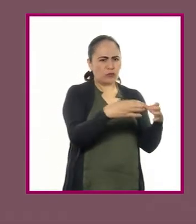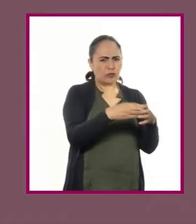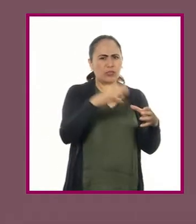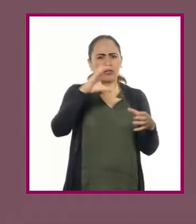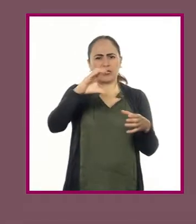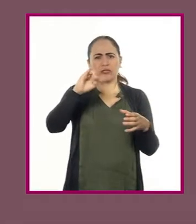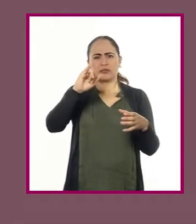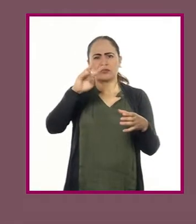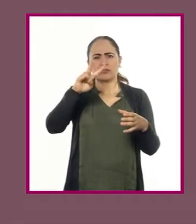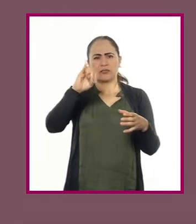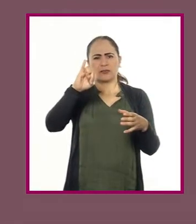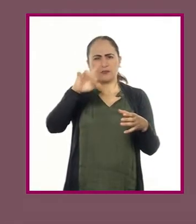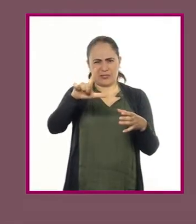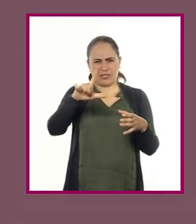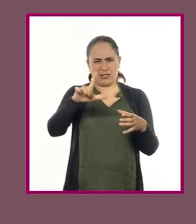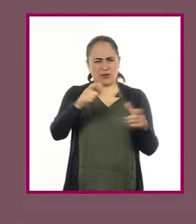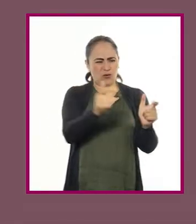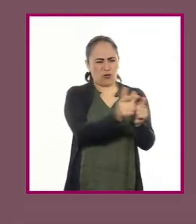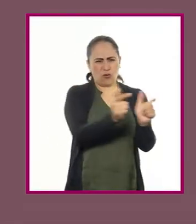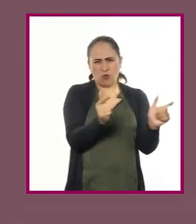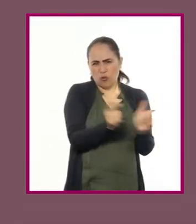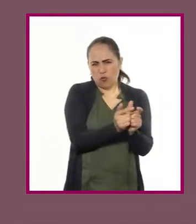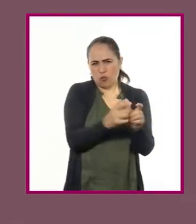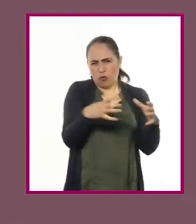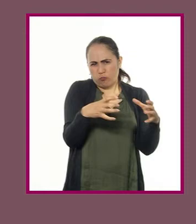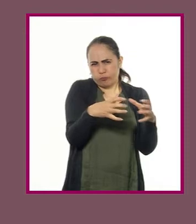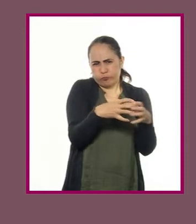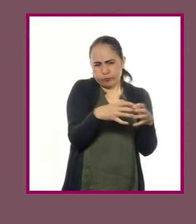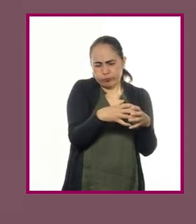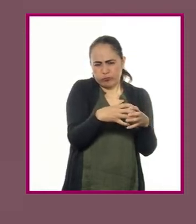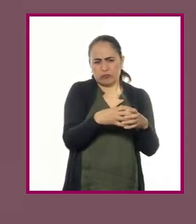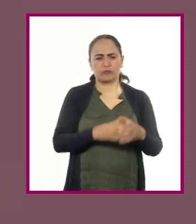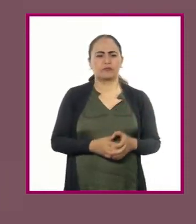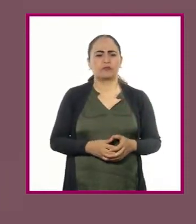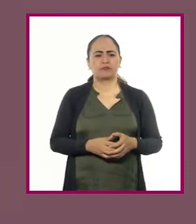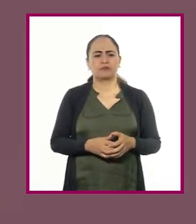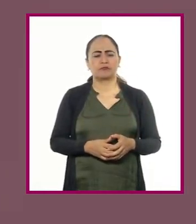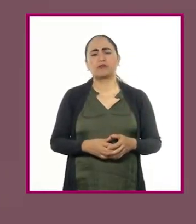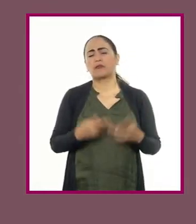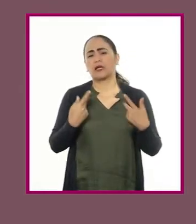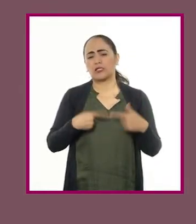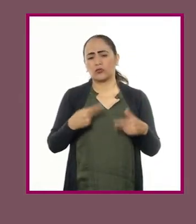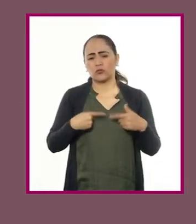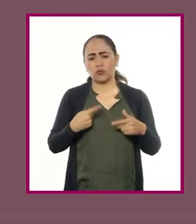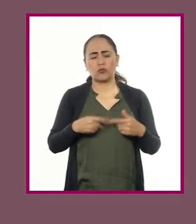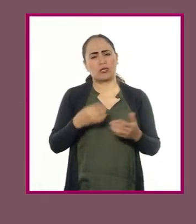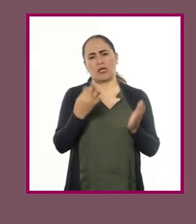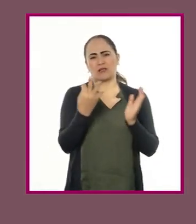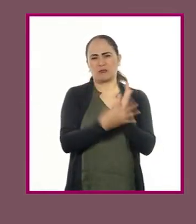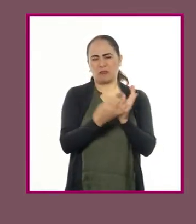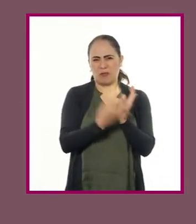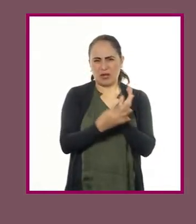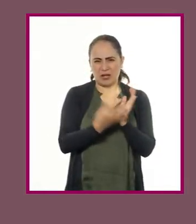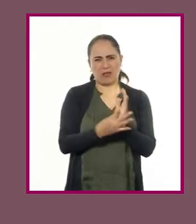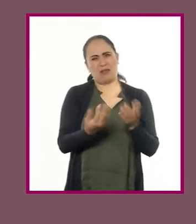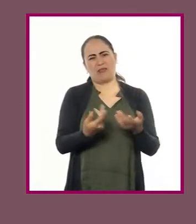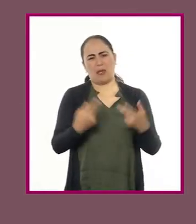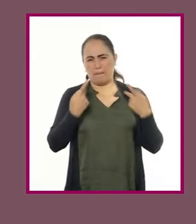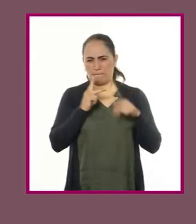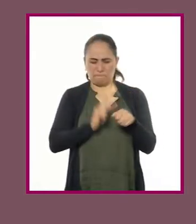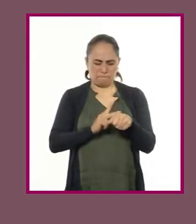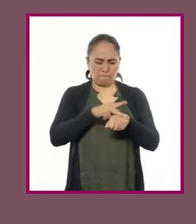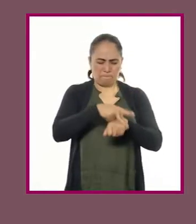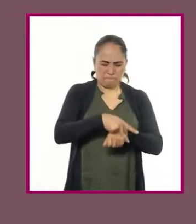gremios profesionales, por ejemplo, el gremio de los doradores, de los joyeros, de los